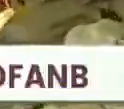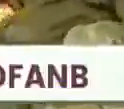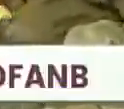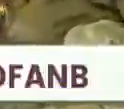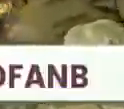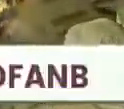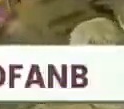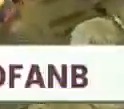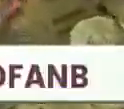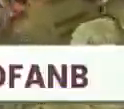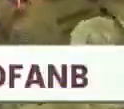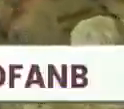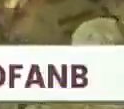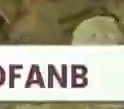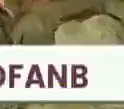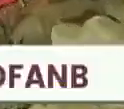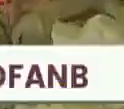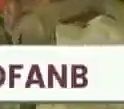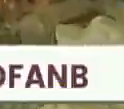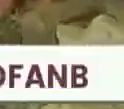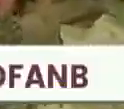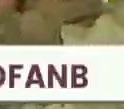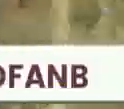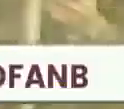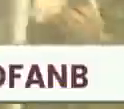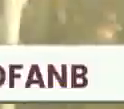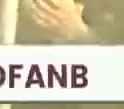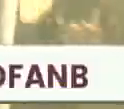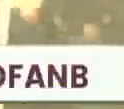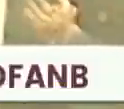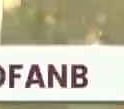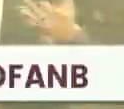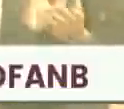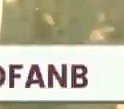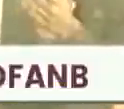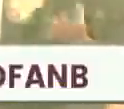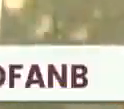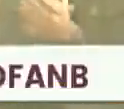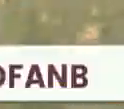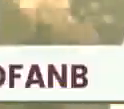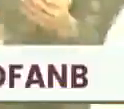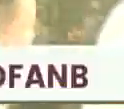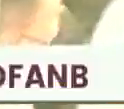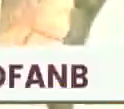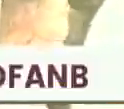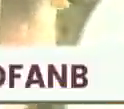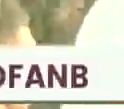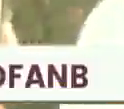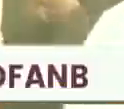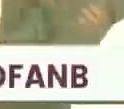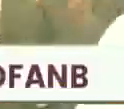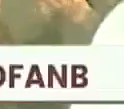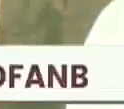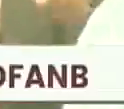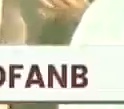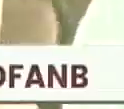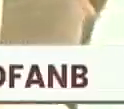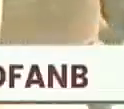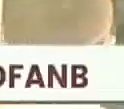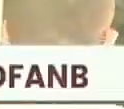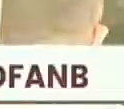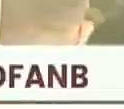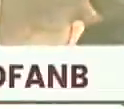de inmediata de 8 centros de entrenamiento de polígono de tiro para fortalecer la defensa de la nación en el método táctico de